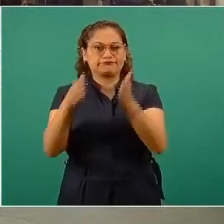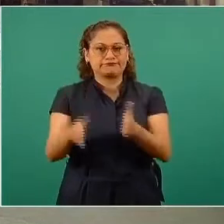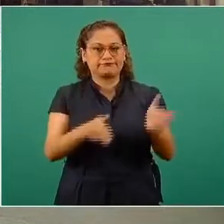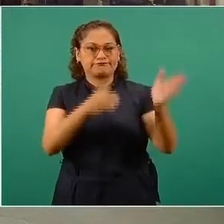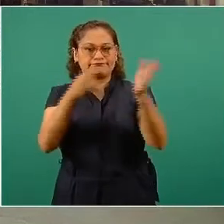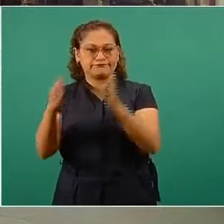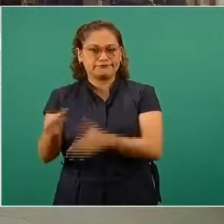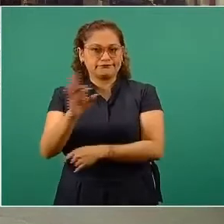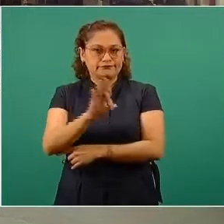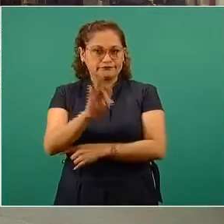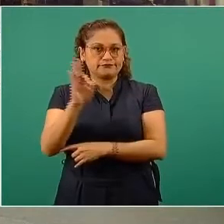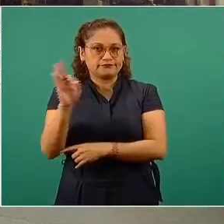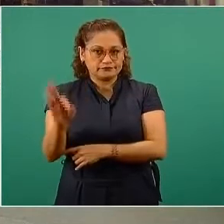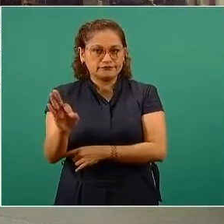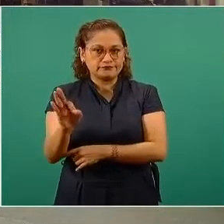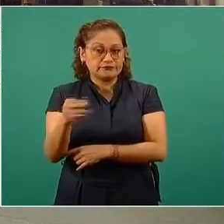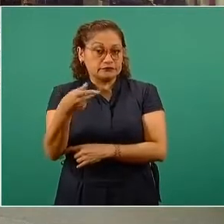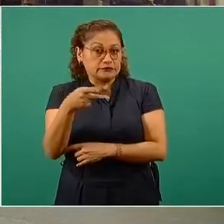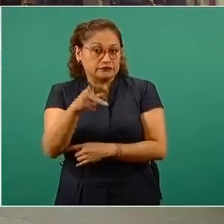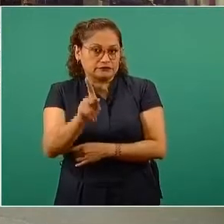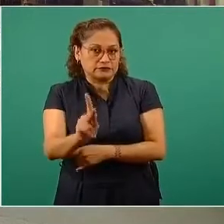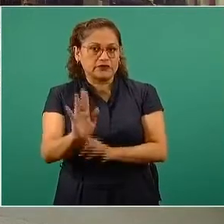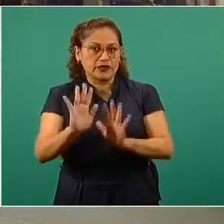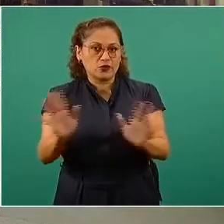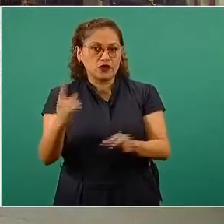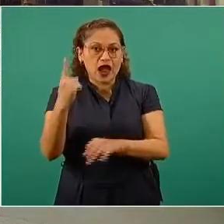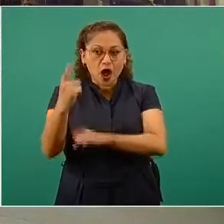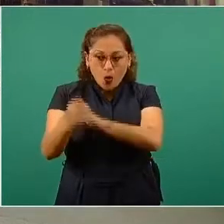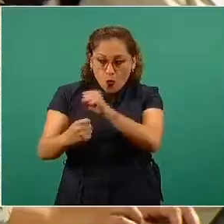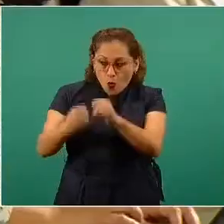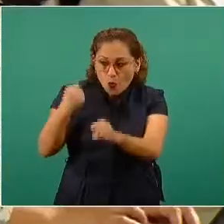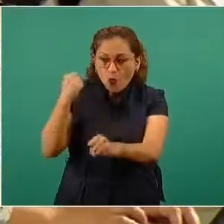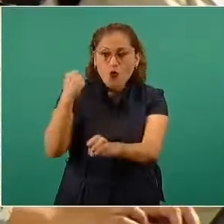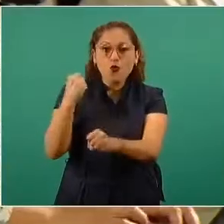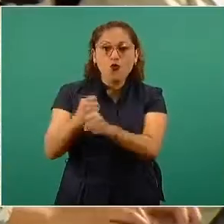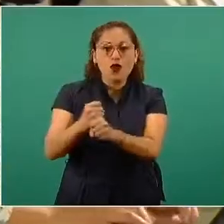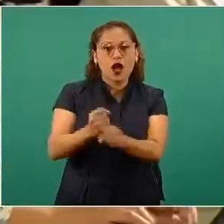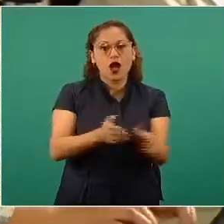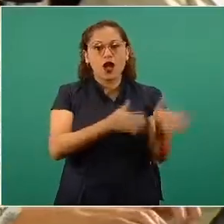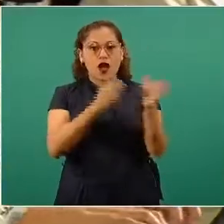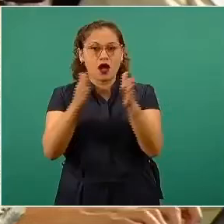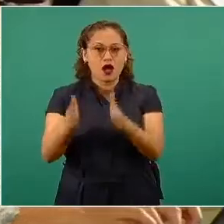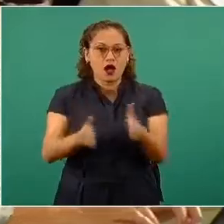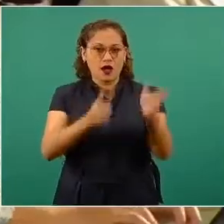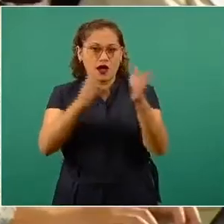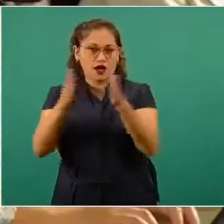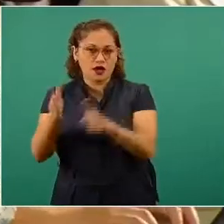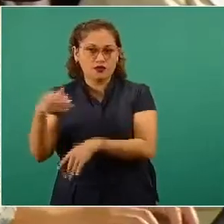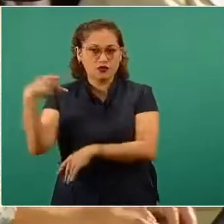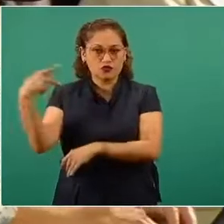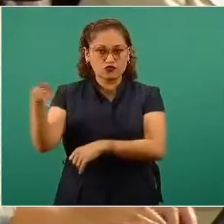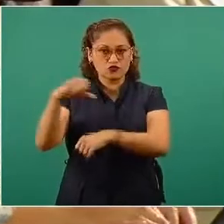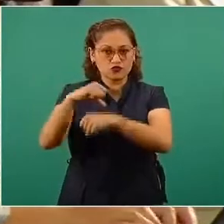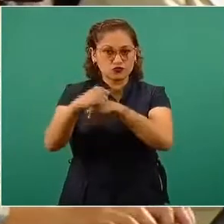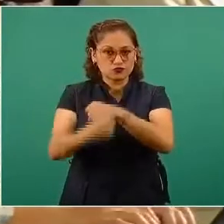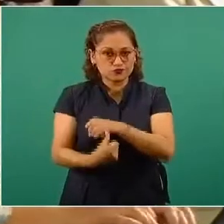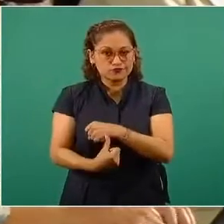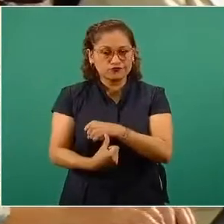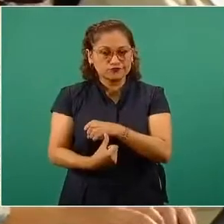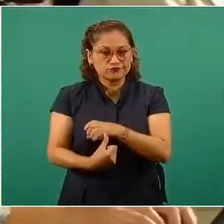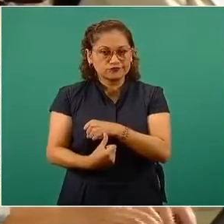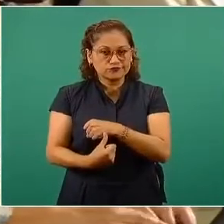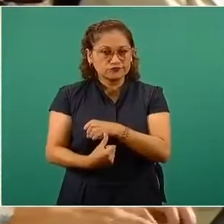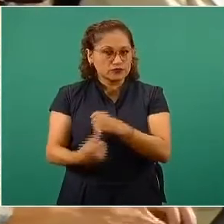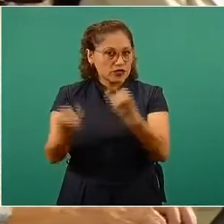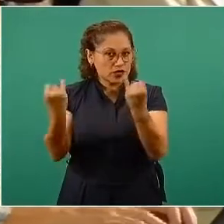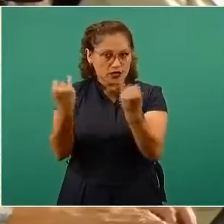postergó. Pero ya estamos hablando prácticamente de a un año de esta situación, y muchas